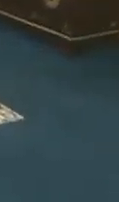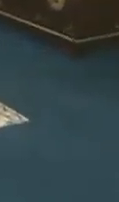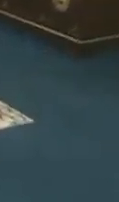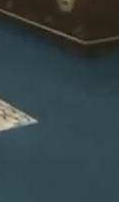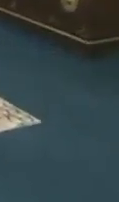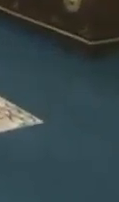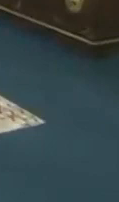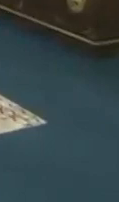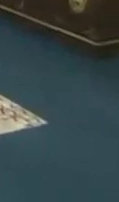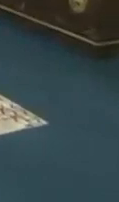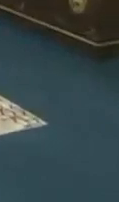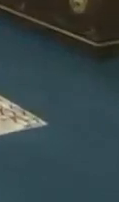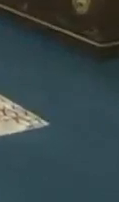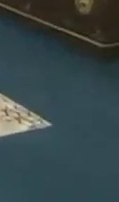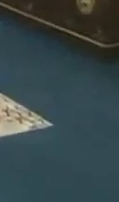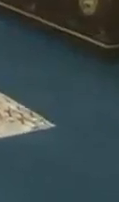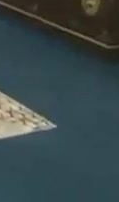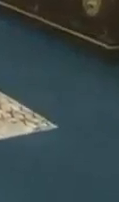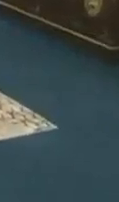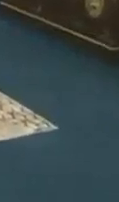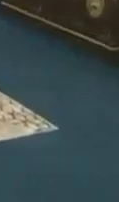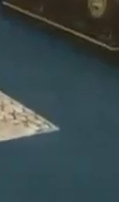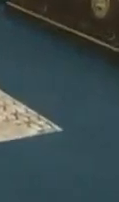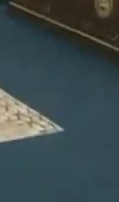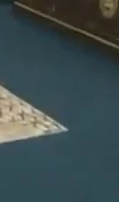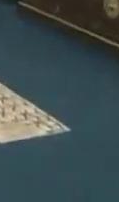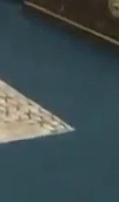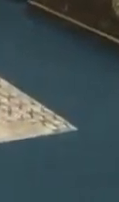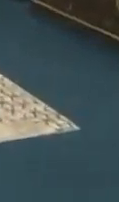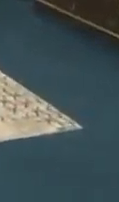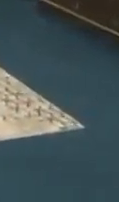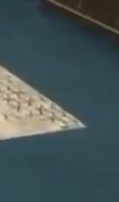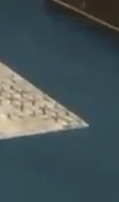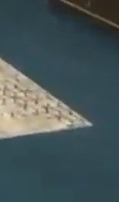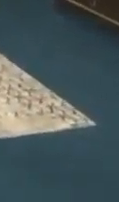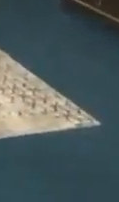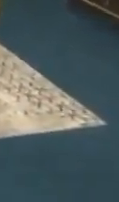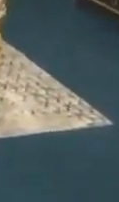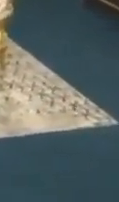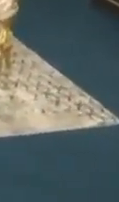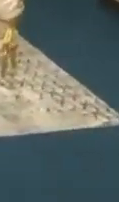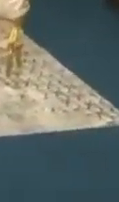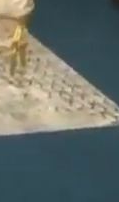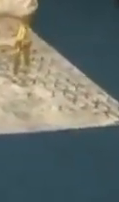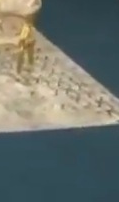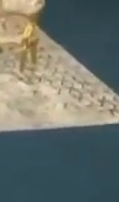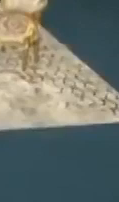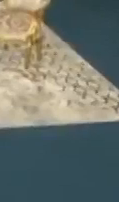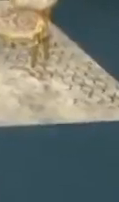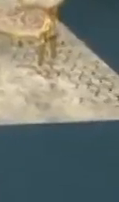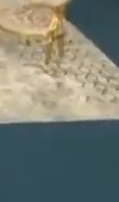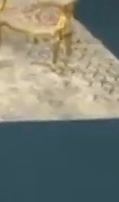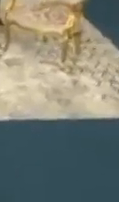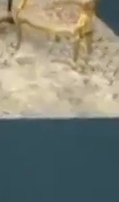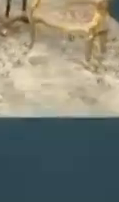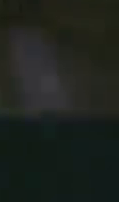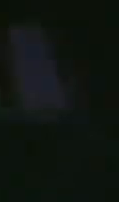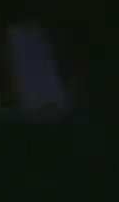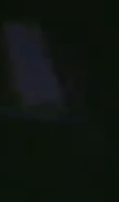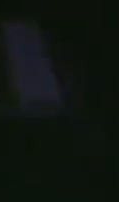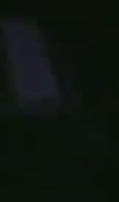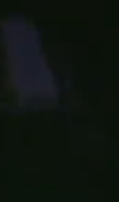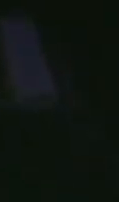en el Palacio de Miraflores. Sí, ya tenían ustedes justamente lo que ha dicho el jefe de Estado venezolano, hay que avanzar más en